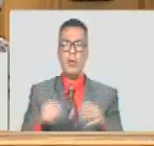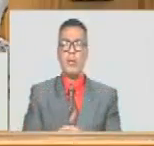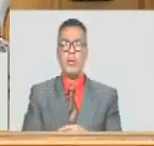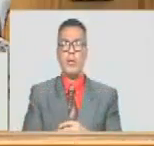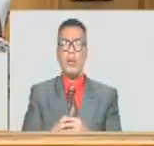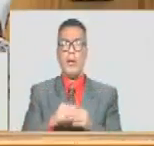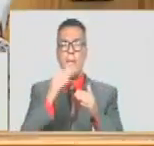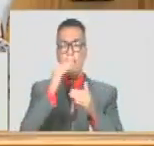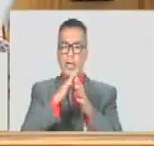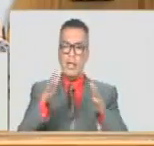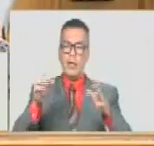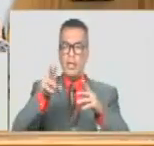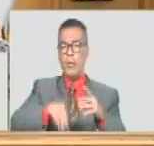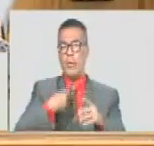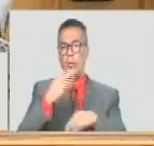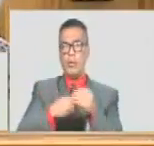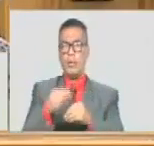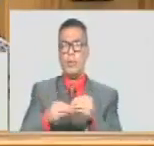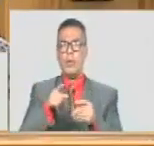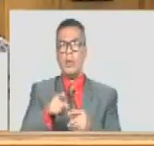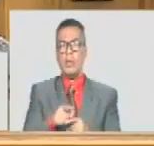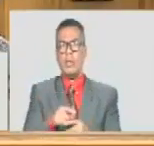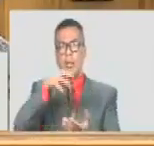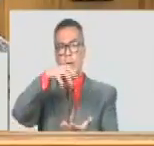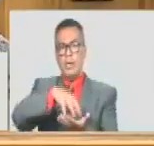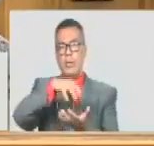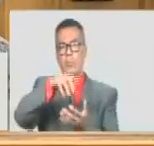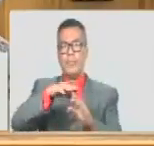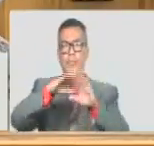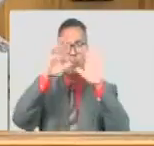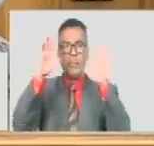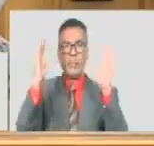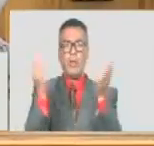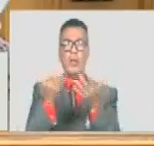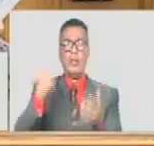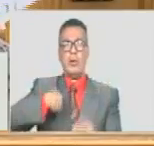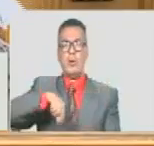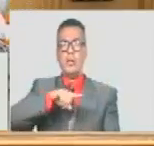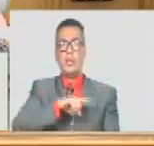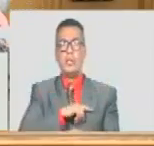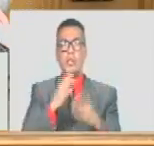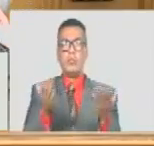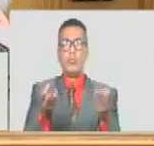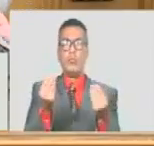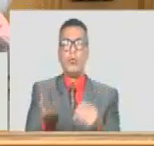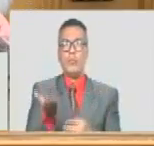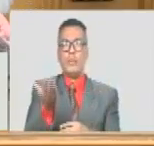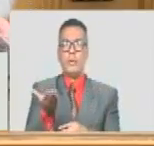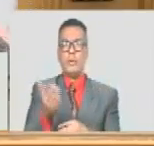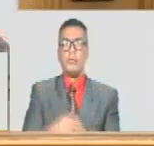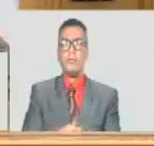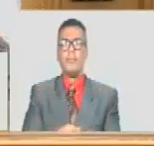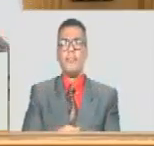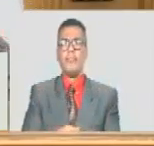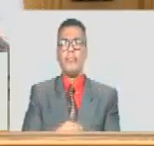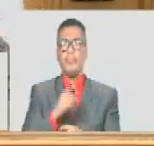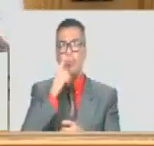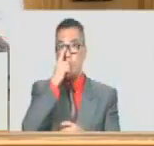y majestuosidad que pudiéramos darle a ese salón que para nosotros es de tanta importancia.